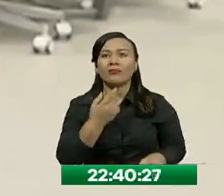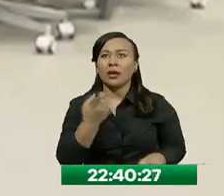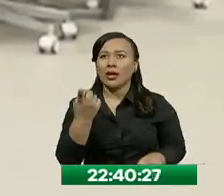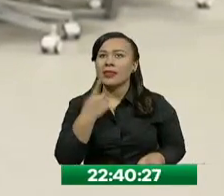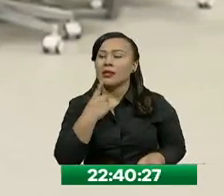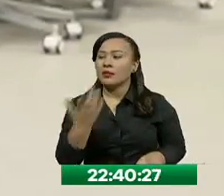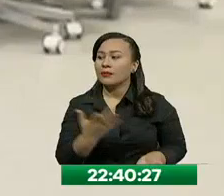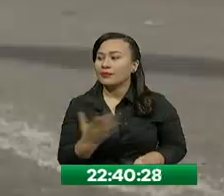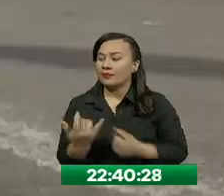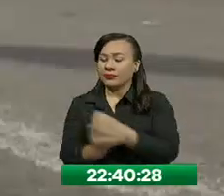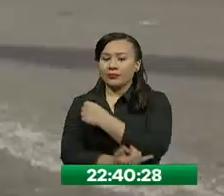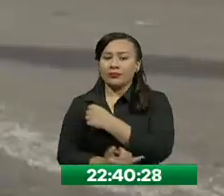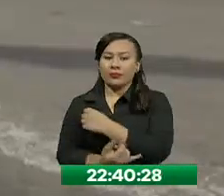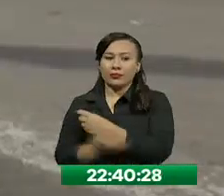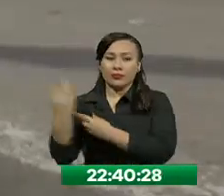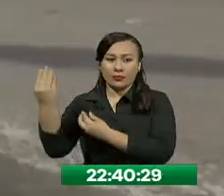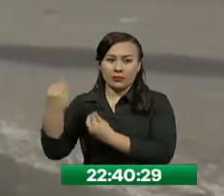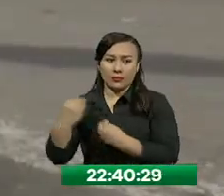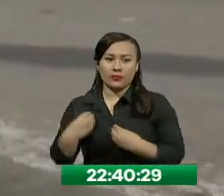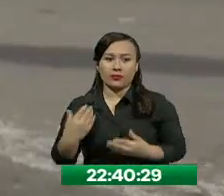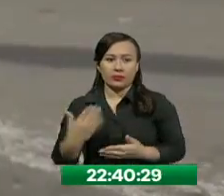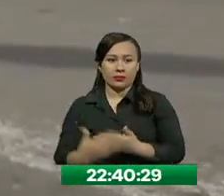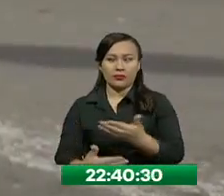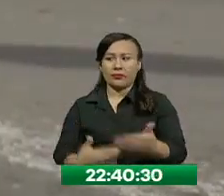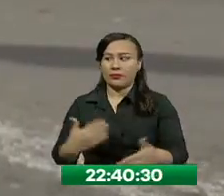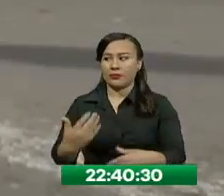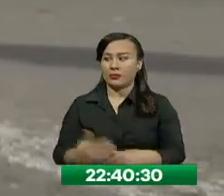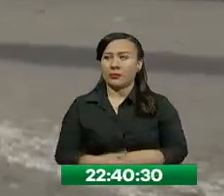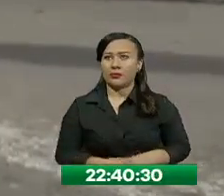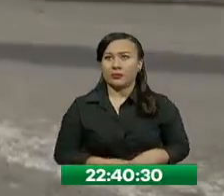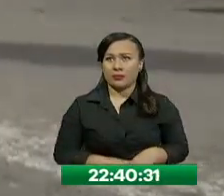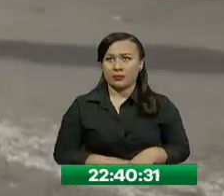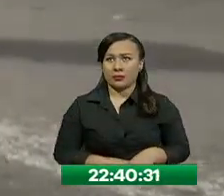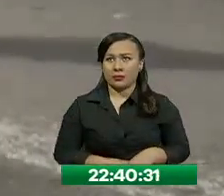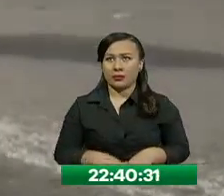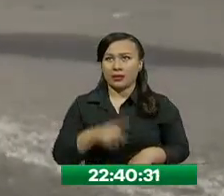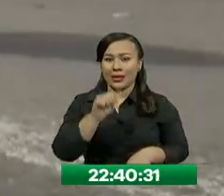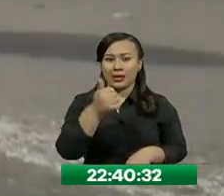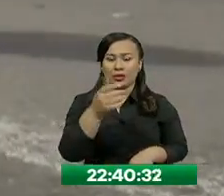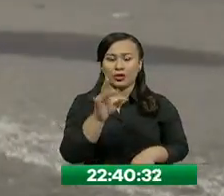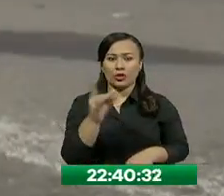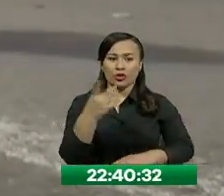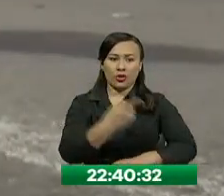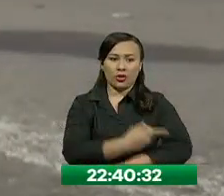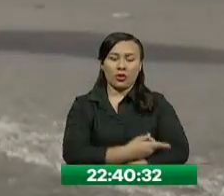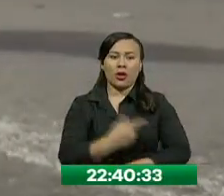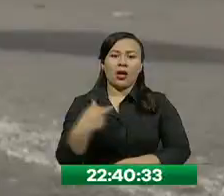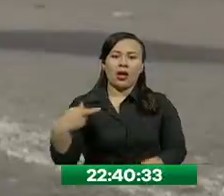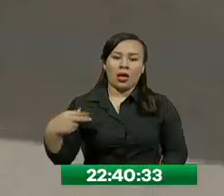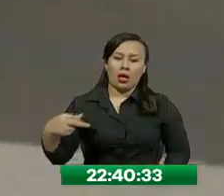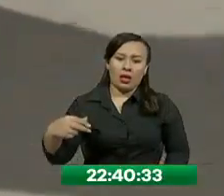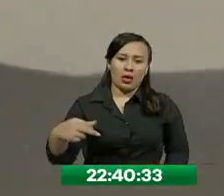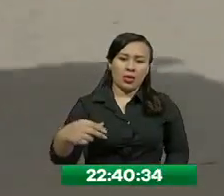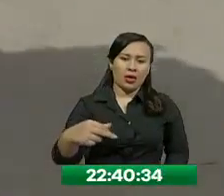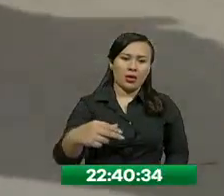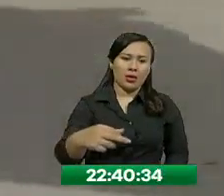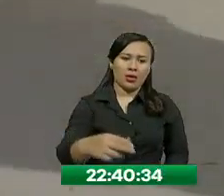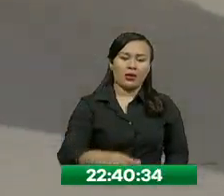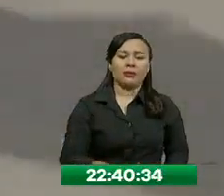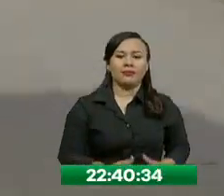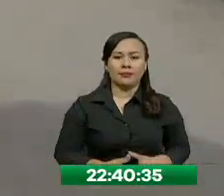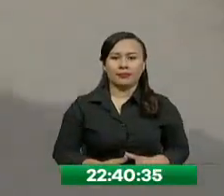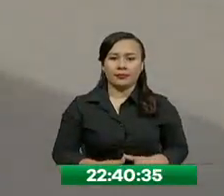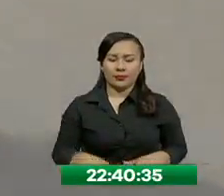salida en su país, decidió emprender un camino sin saber que en los siguientes 18 días, cada kilómetro recorrido le enseñaría